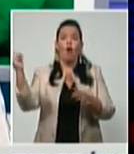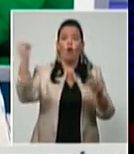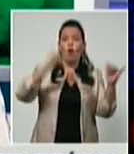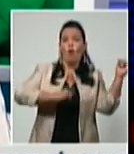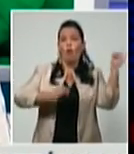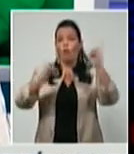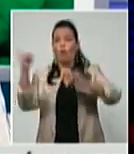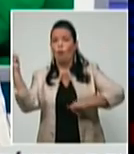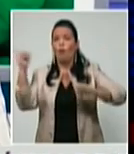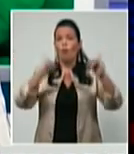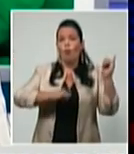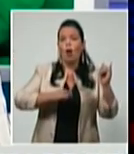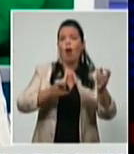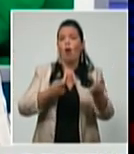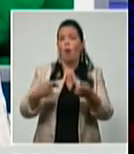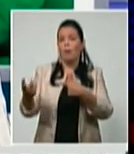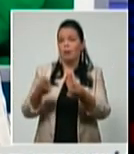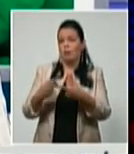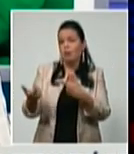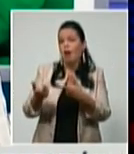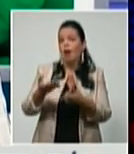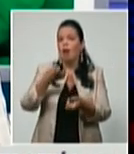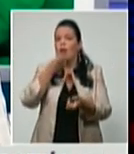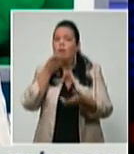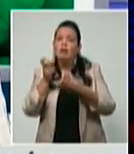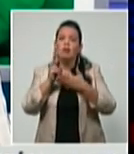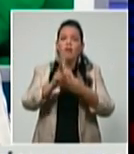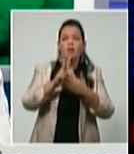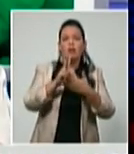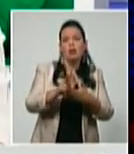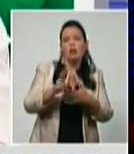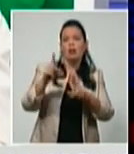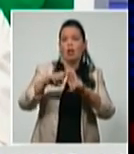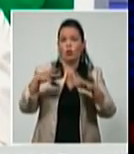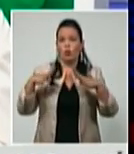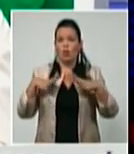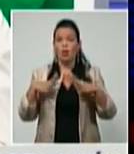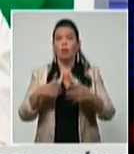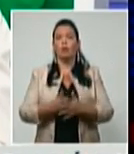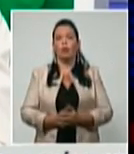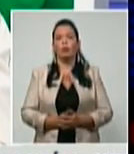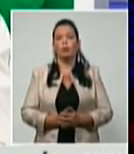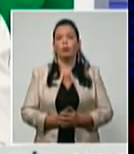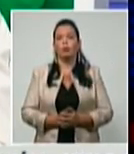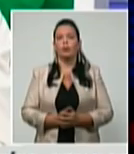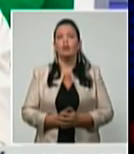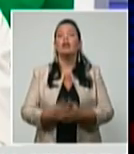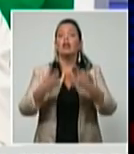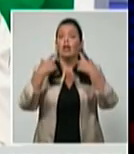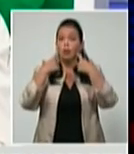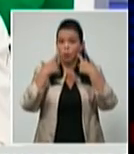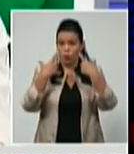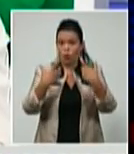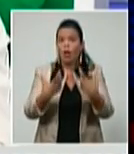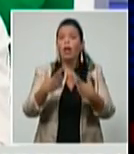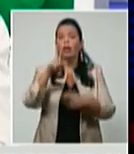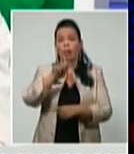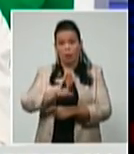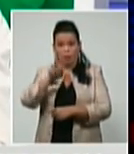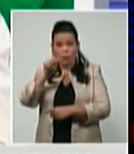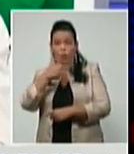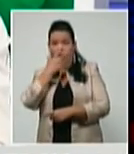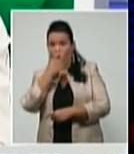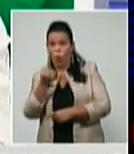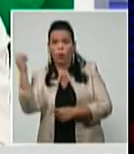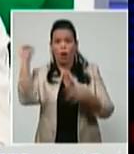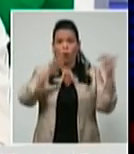comerciales, y que debe venir un número importante de extranjeros. Unos son turistas,